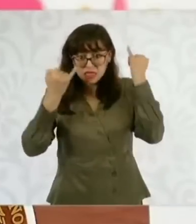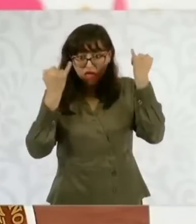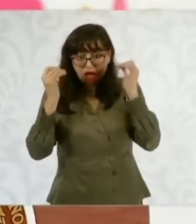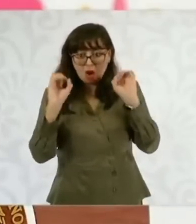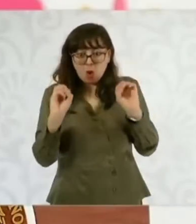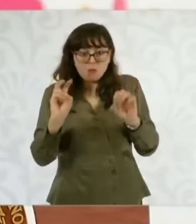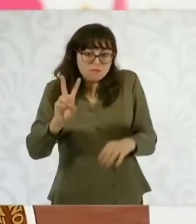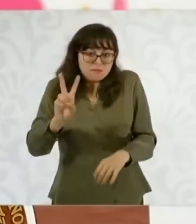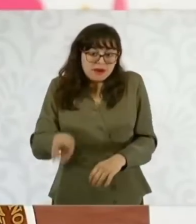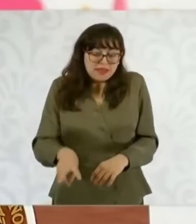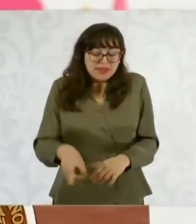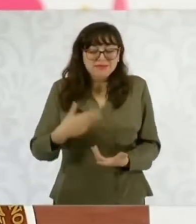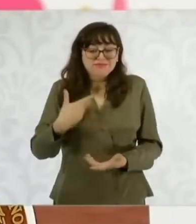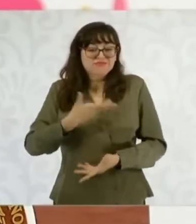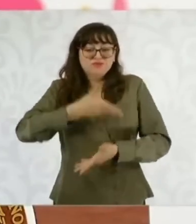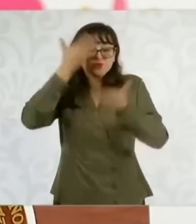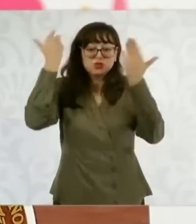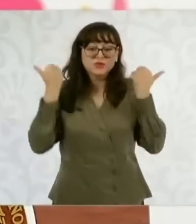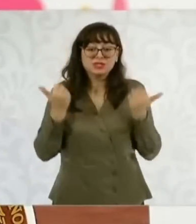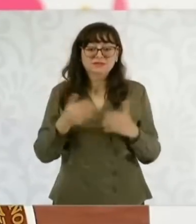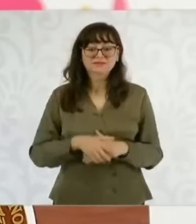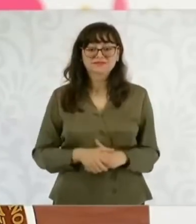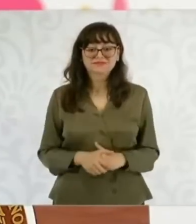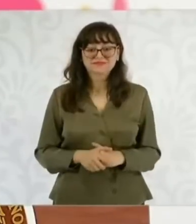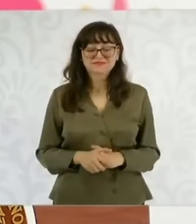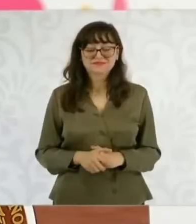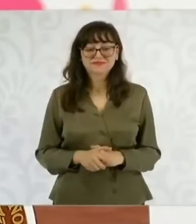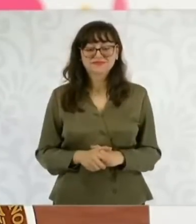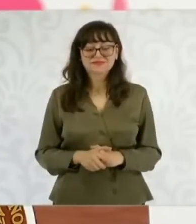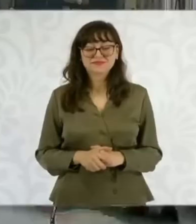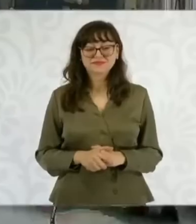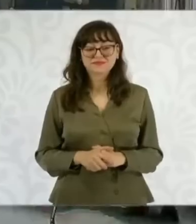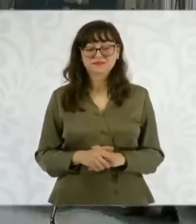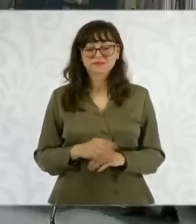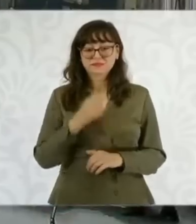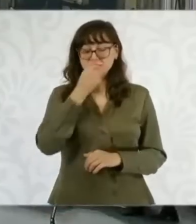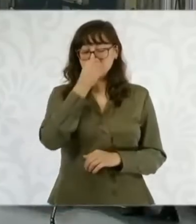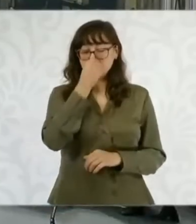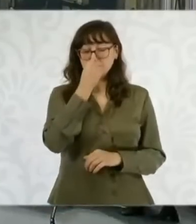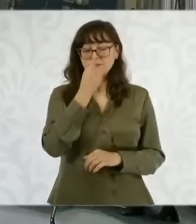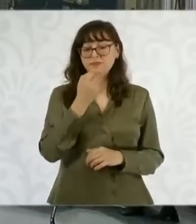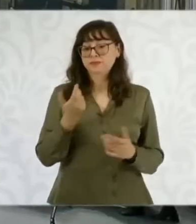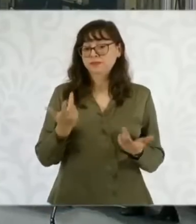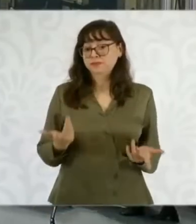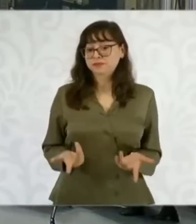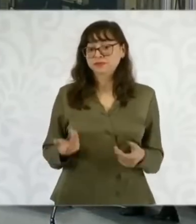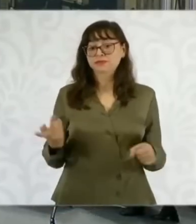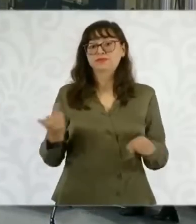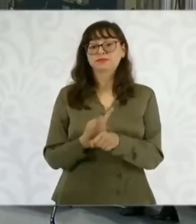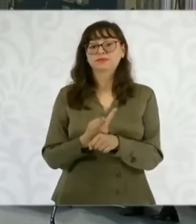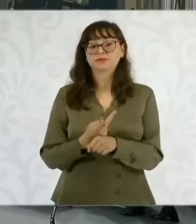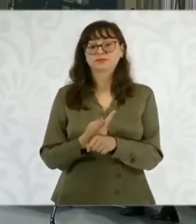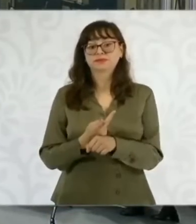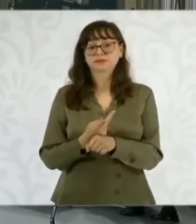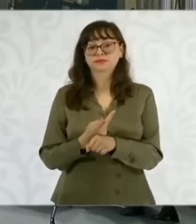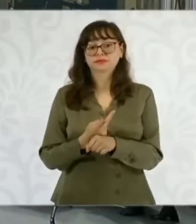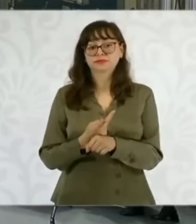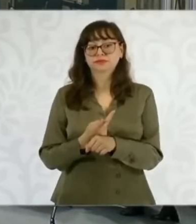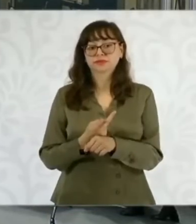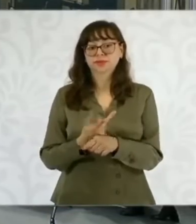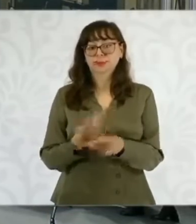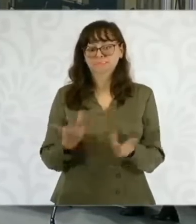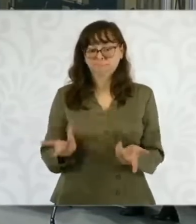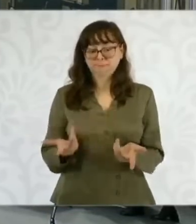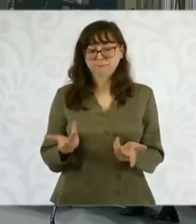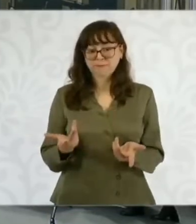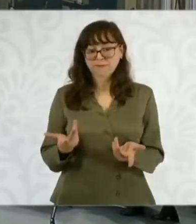si realmente ocurrió de esta manera como se muestra. ¿A qué atribuiría usted el hecho de que, no nada más en este gobierno, también en el anterior, a